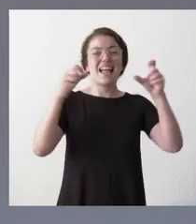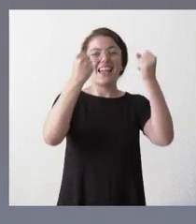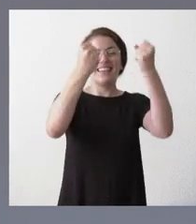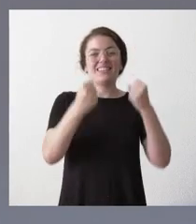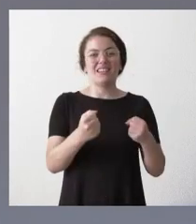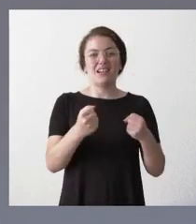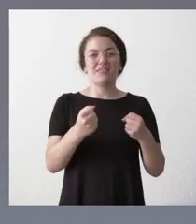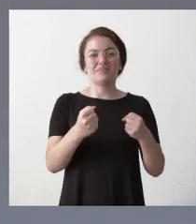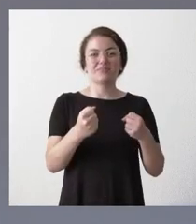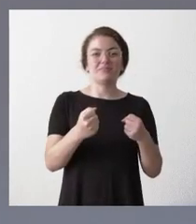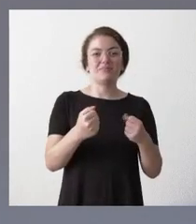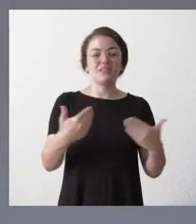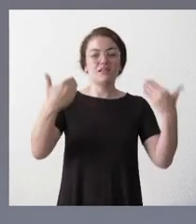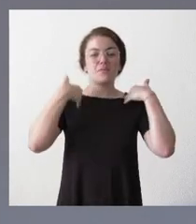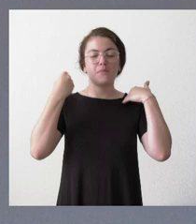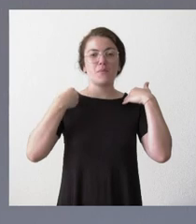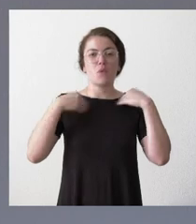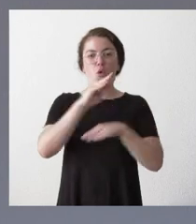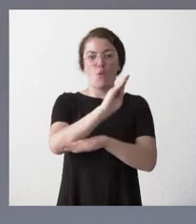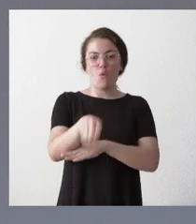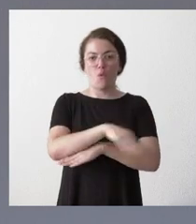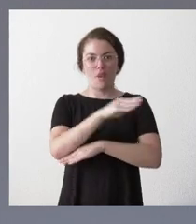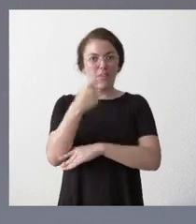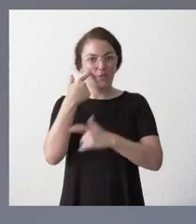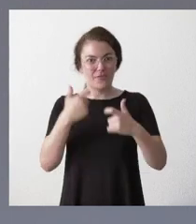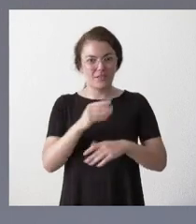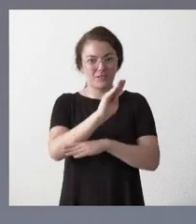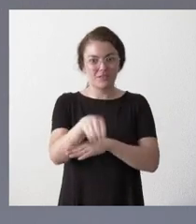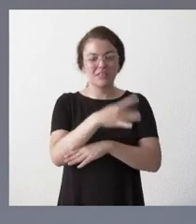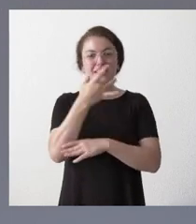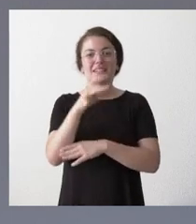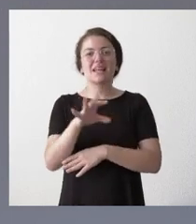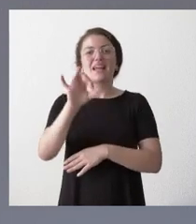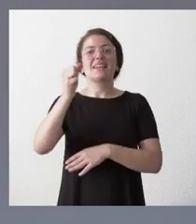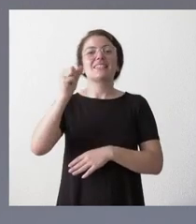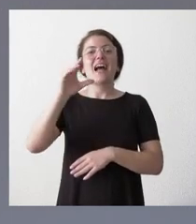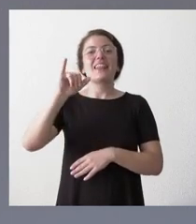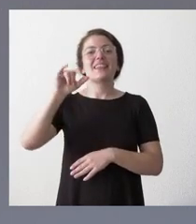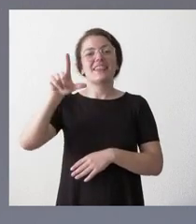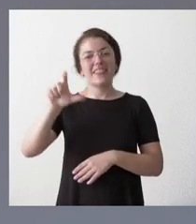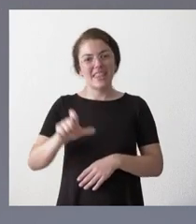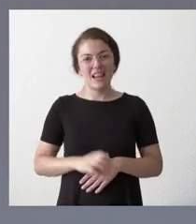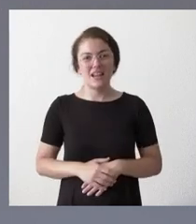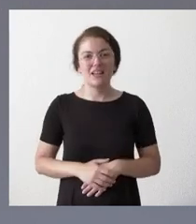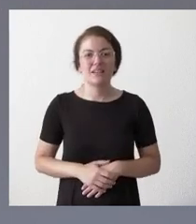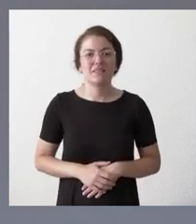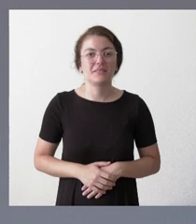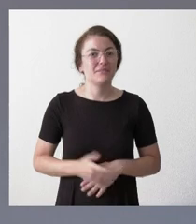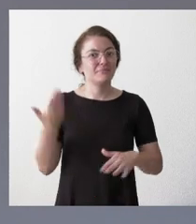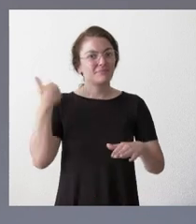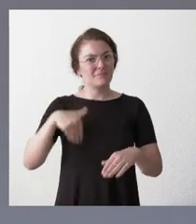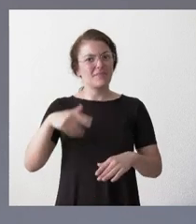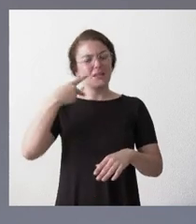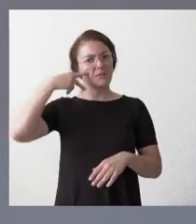propiamente de estos menores desde que asumimos la tutela es ACEM, entidad que tiene una amplia experiencia en el trabajo con